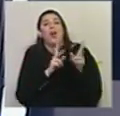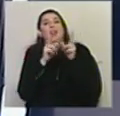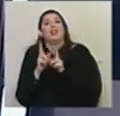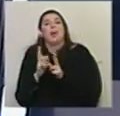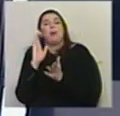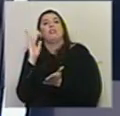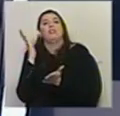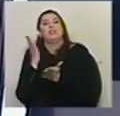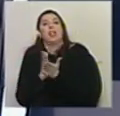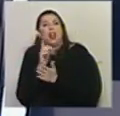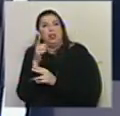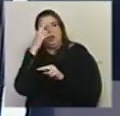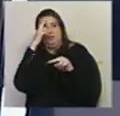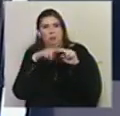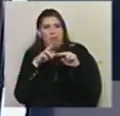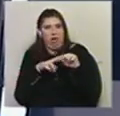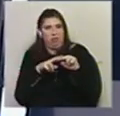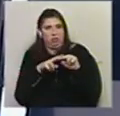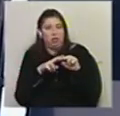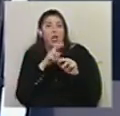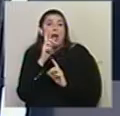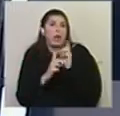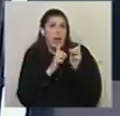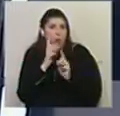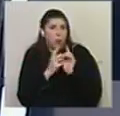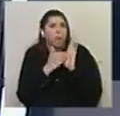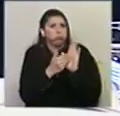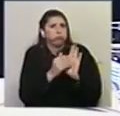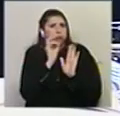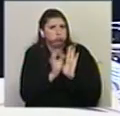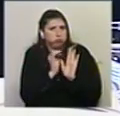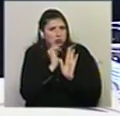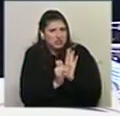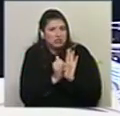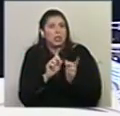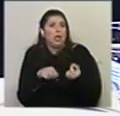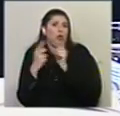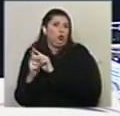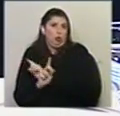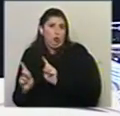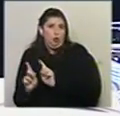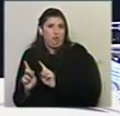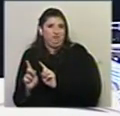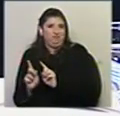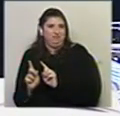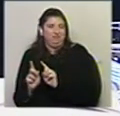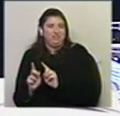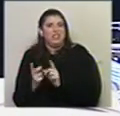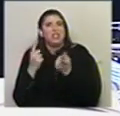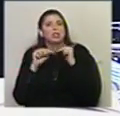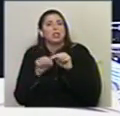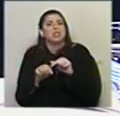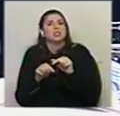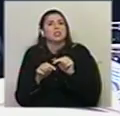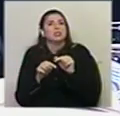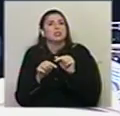muchos casos estará justificado y en muchos casos seguro que no. Claro. Y ahí, en este tipo de casos, ¿cómo opera el sistema